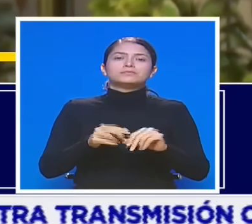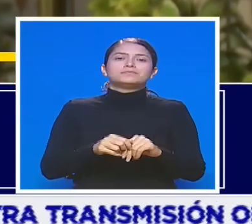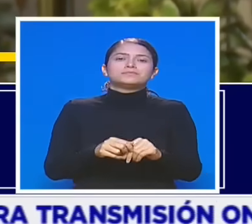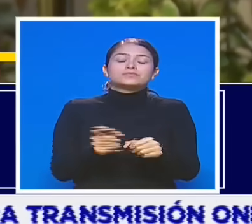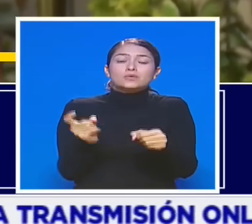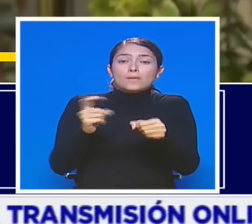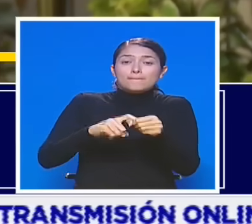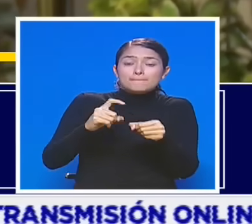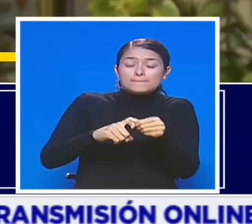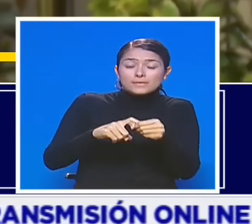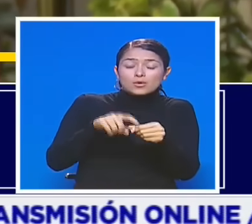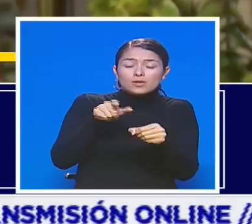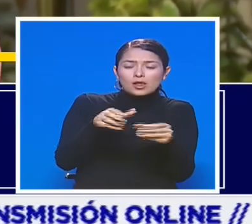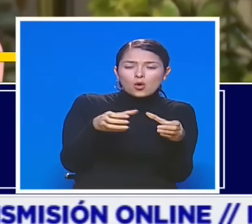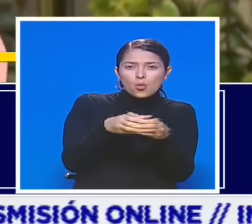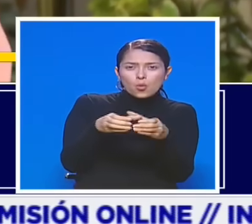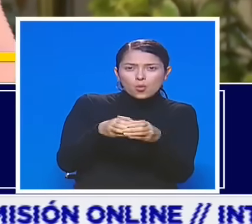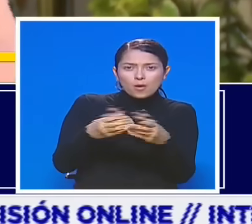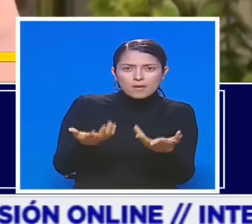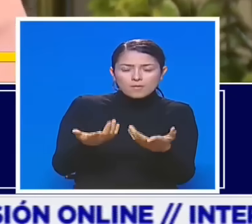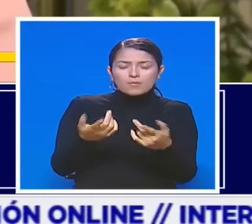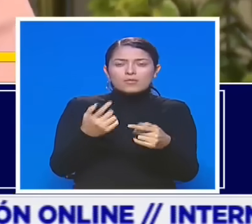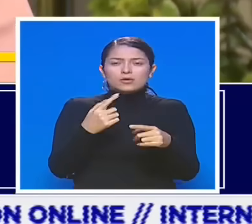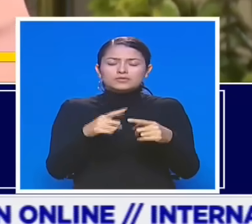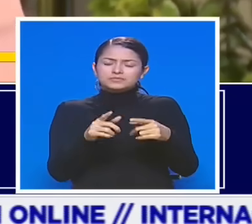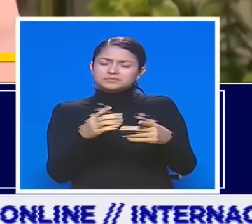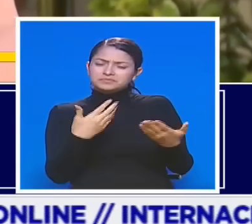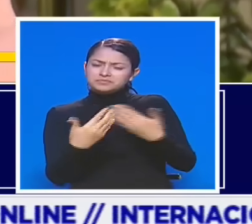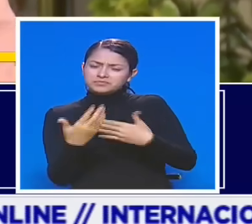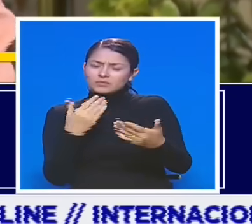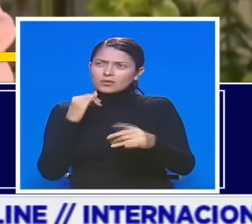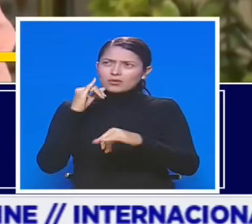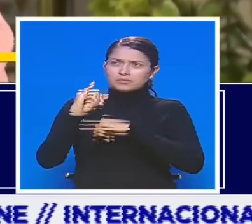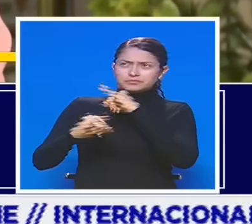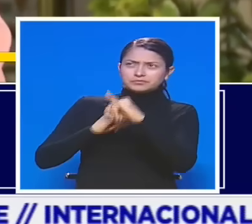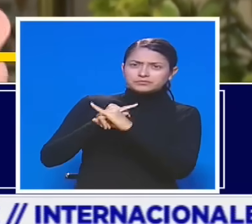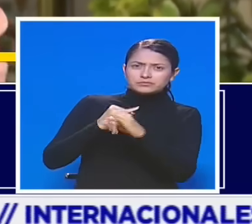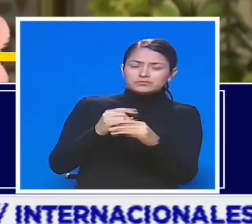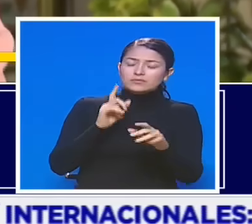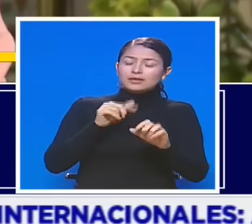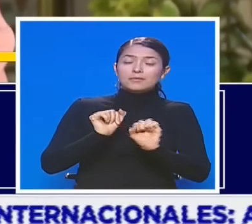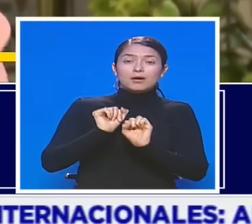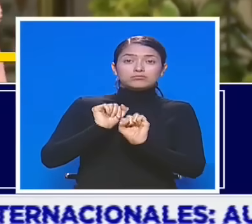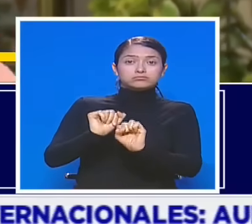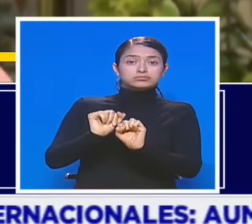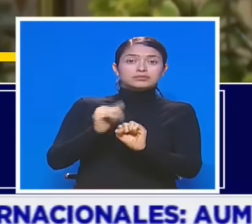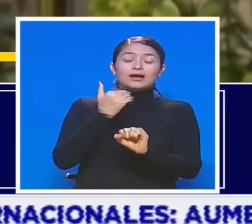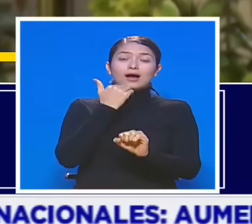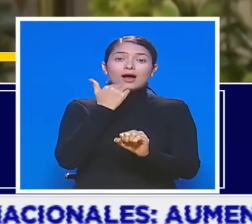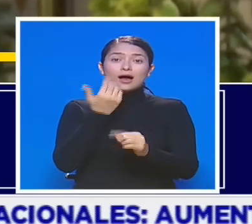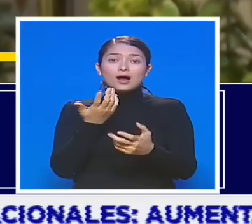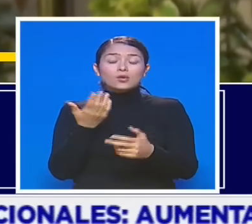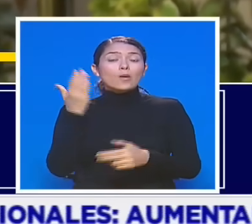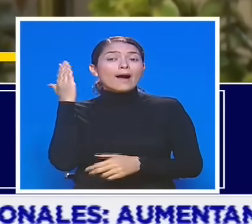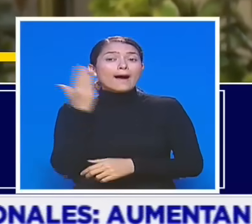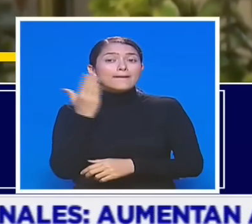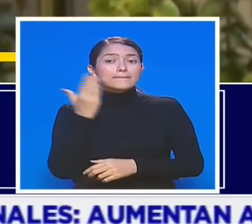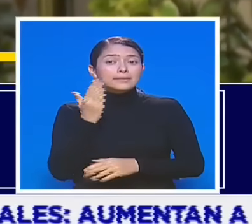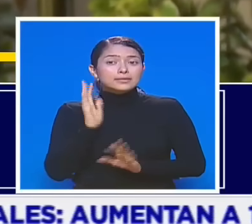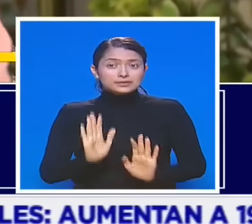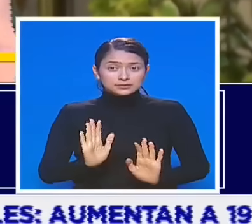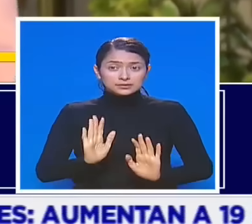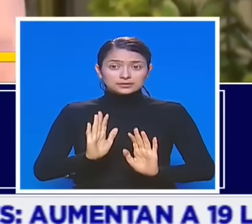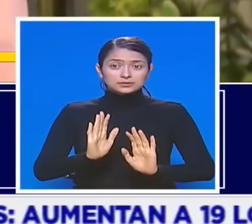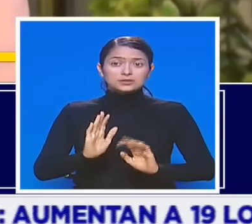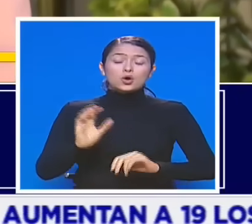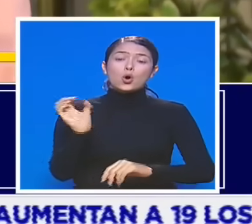la organización en sus relaciones internacionales se abstendrán de recurrir a la amenaza